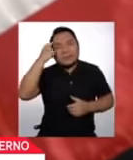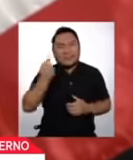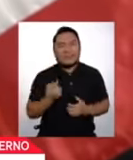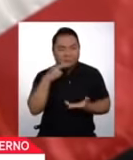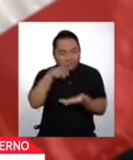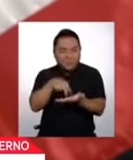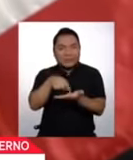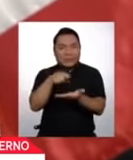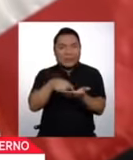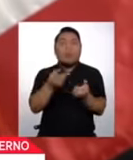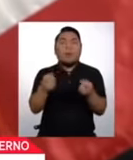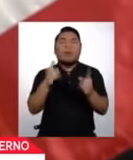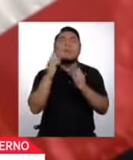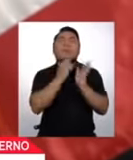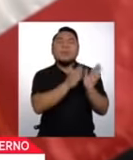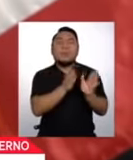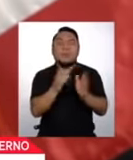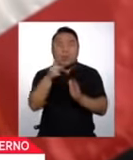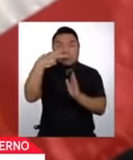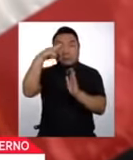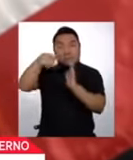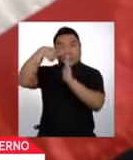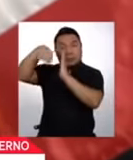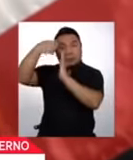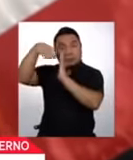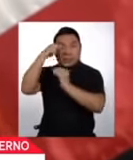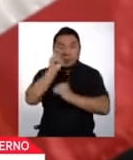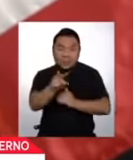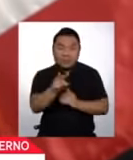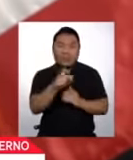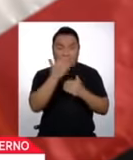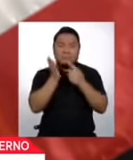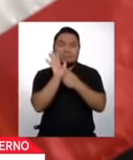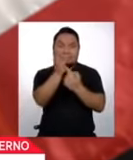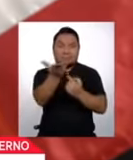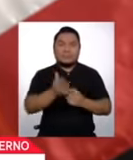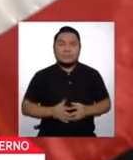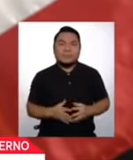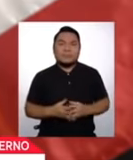video y luego continuamos con la última parte de esta conferencia.